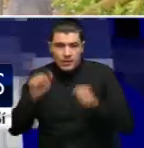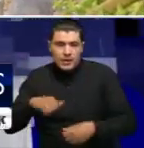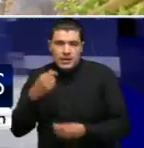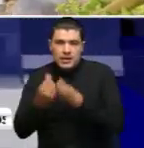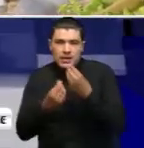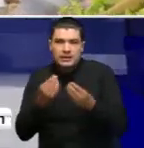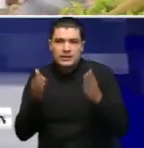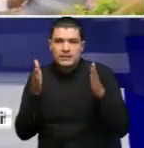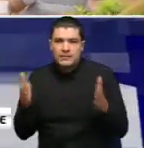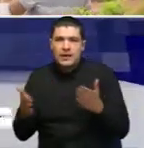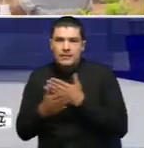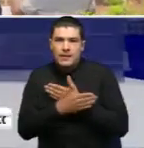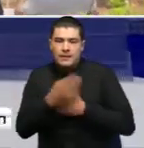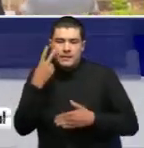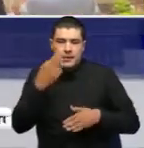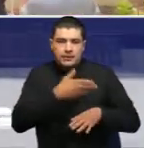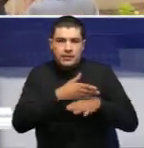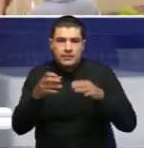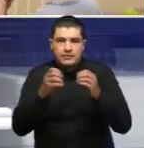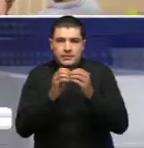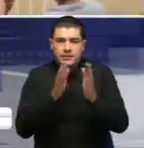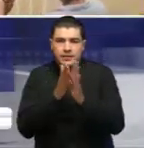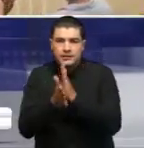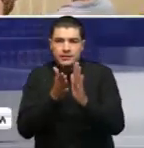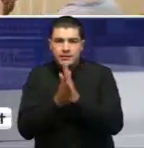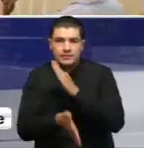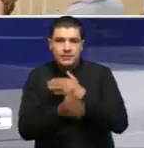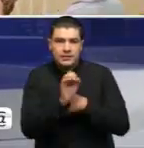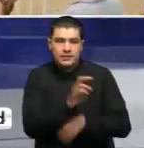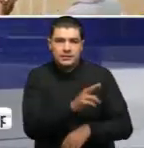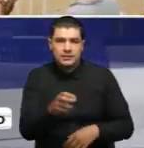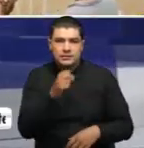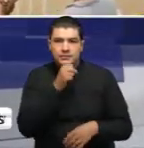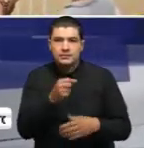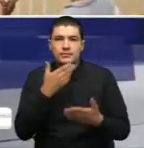sepelio. Información que tenemos a esta hora, continúen en nuestro centro de estudios. Buenas tardes.